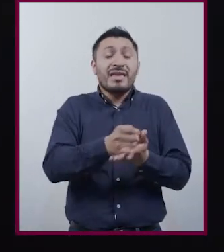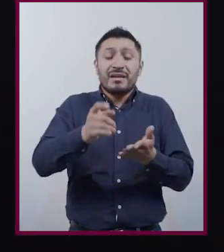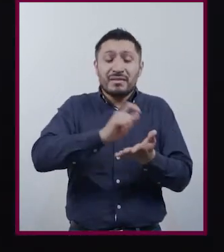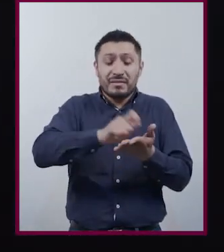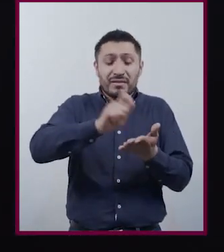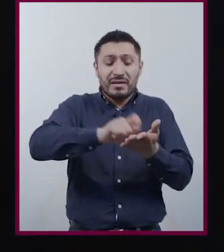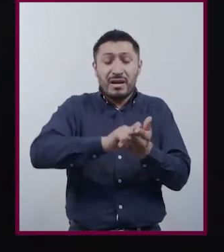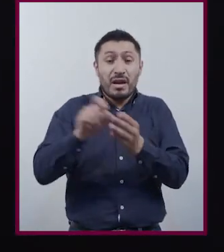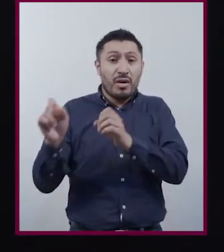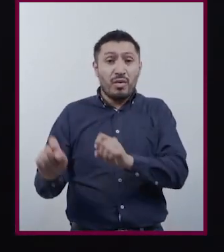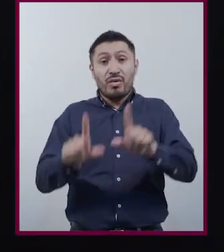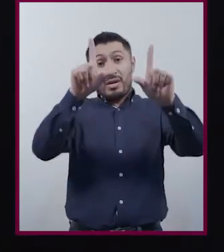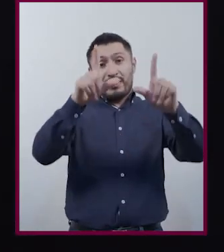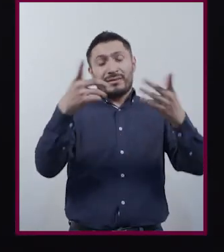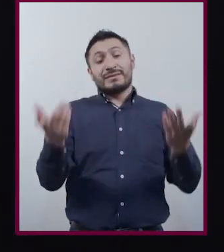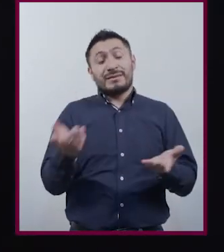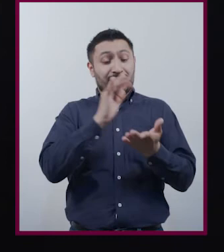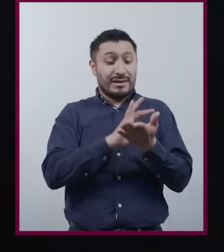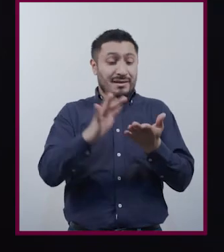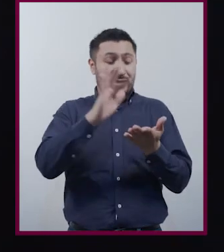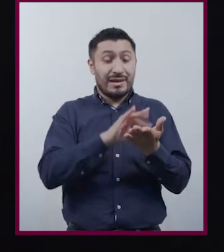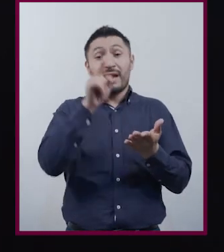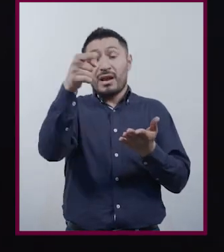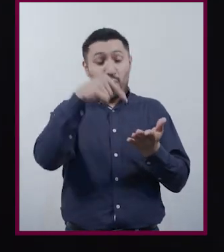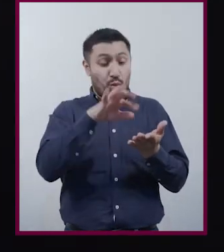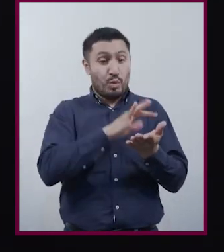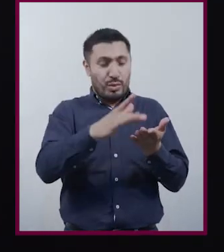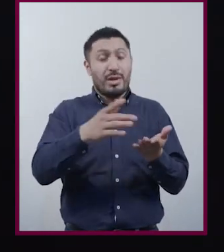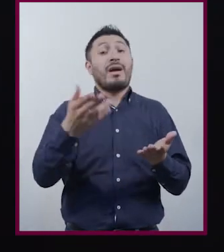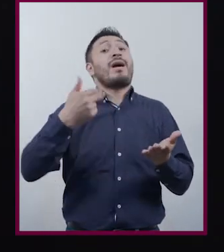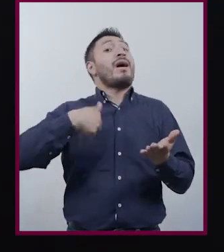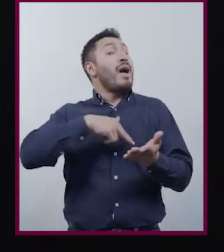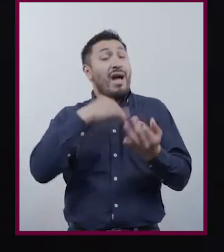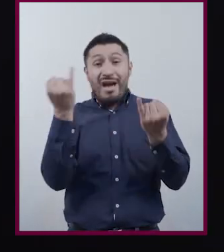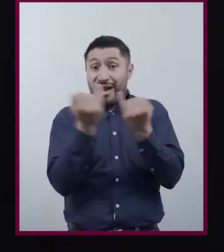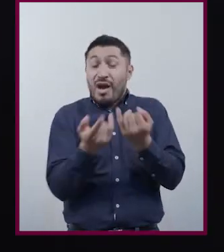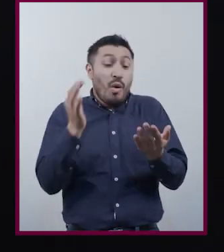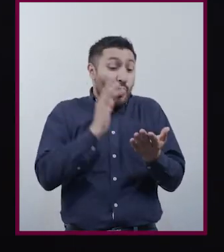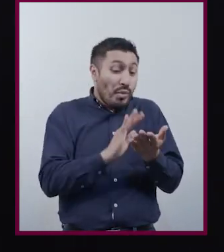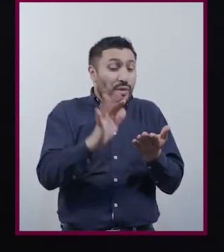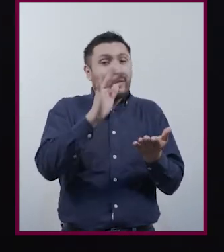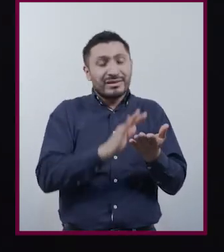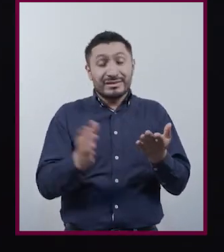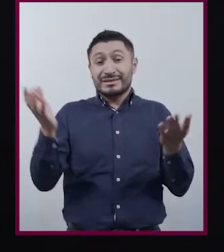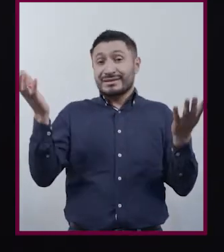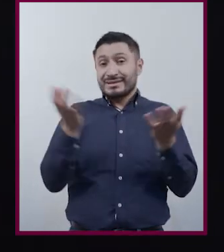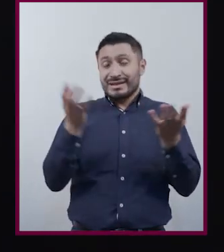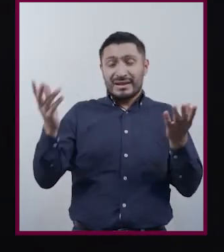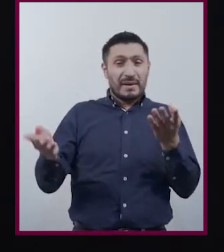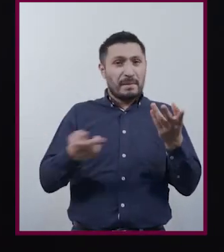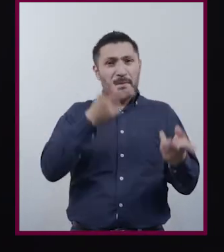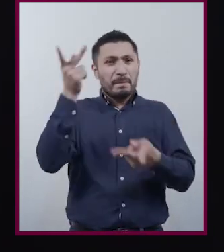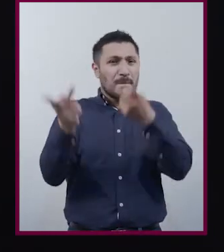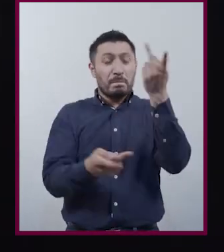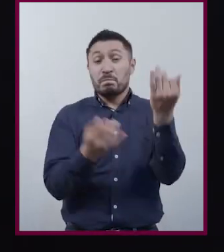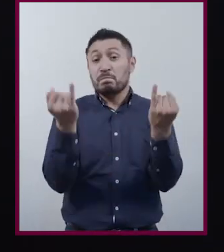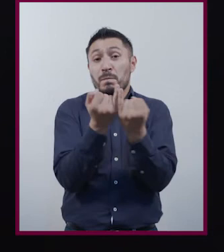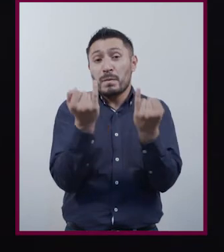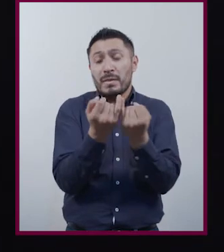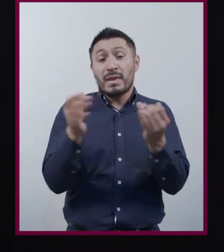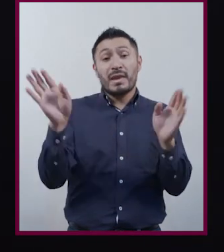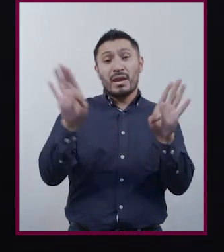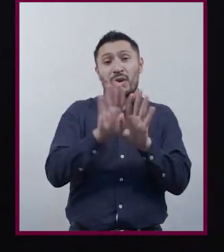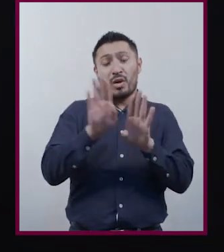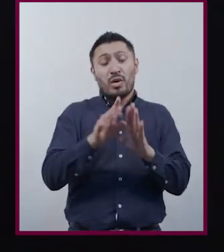una obra literaria. Al leer dicha obra, también nosotros participamos de ella, al hacernos las mismas preguntas, como si